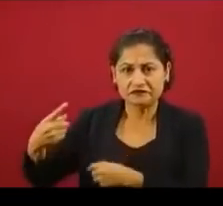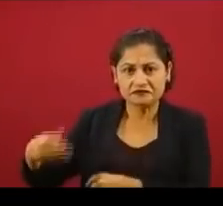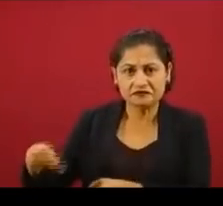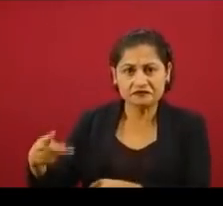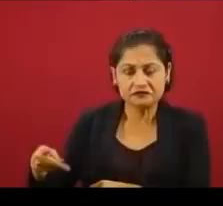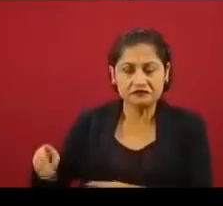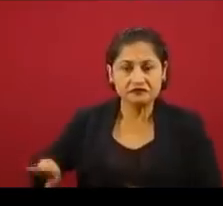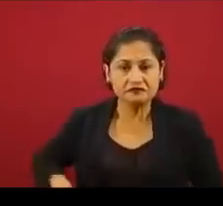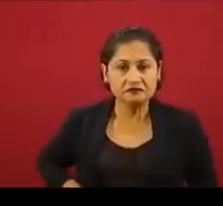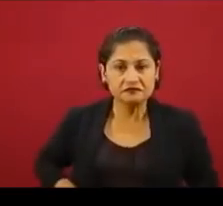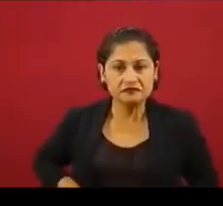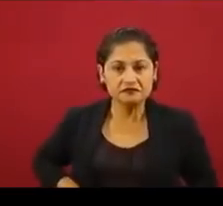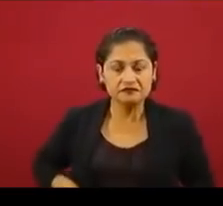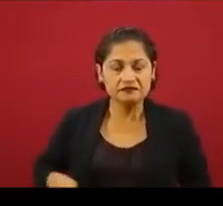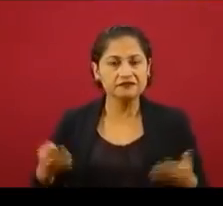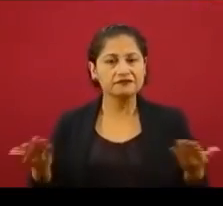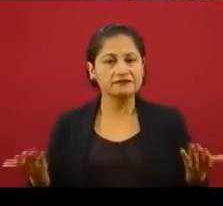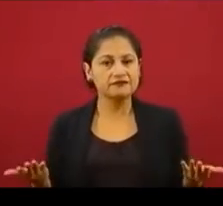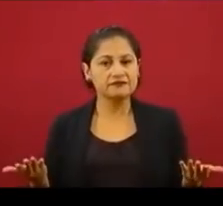afortunadamente,